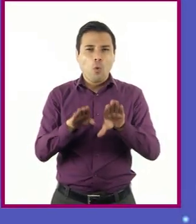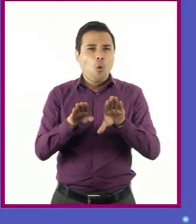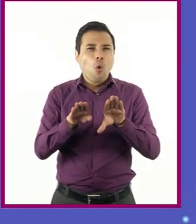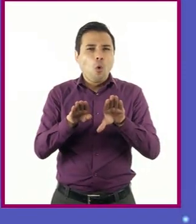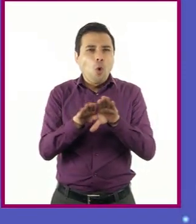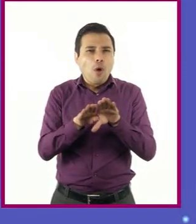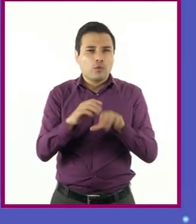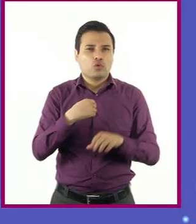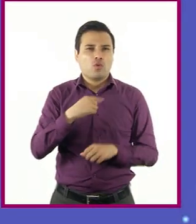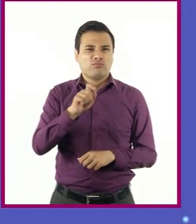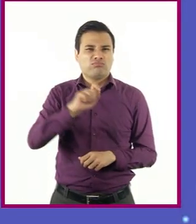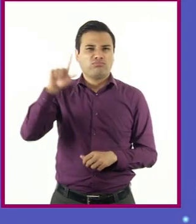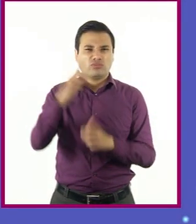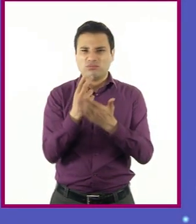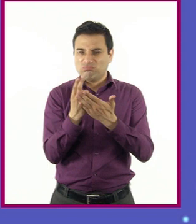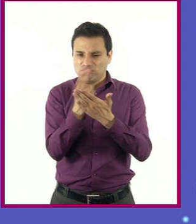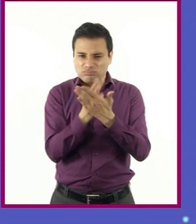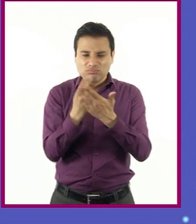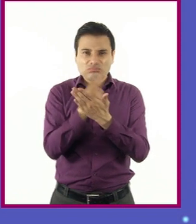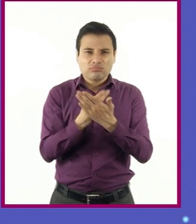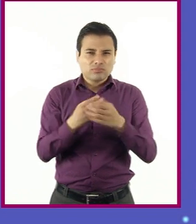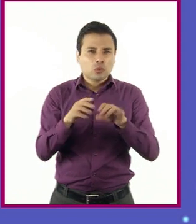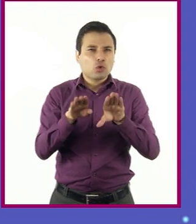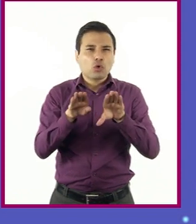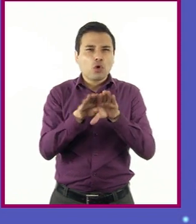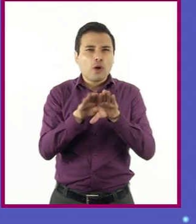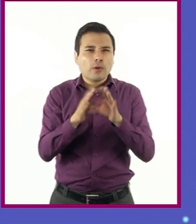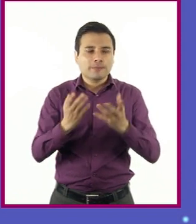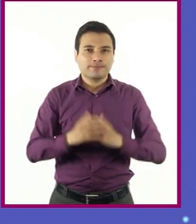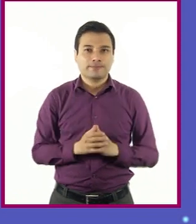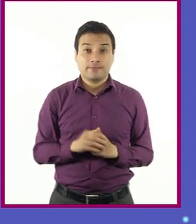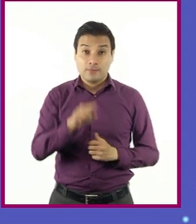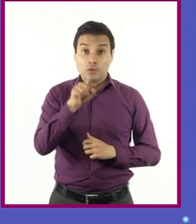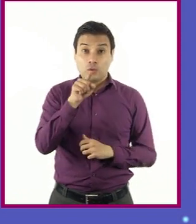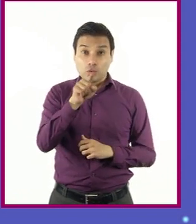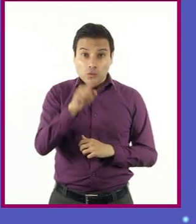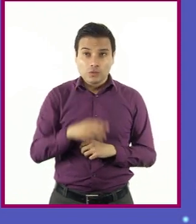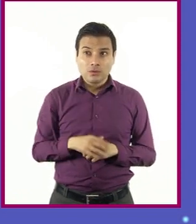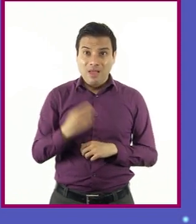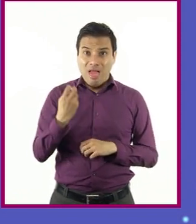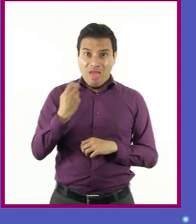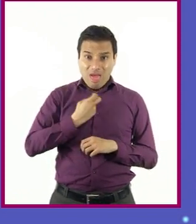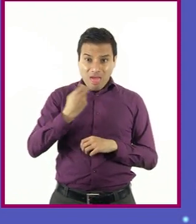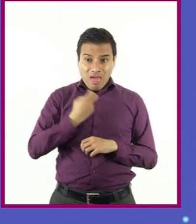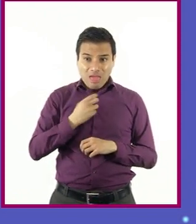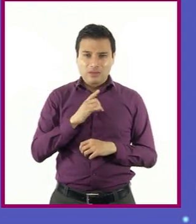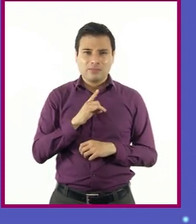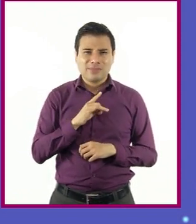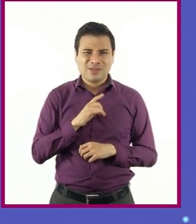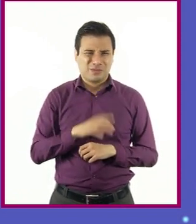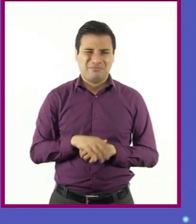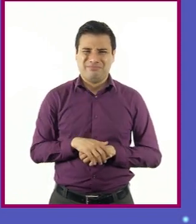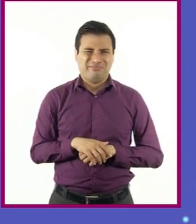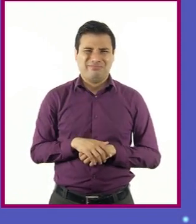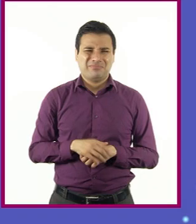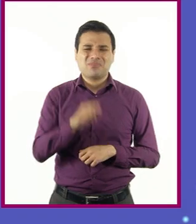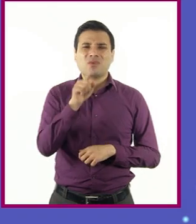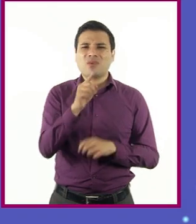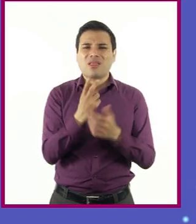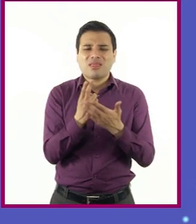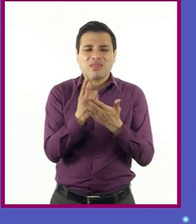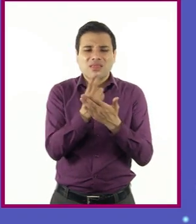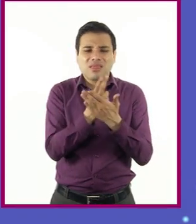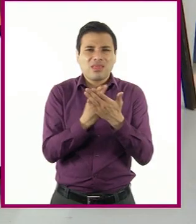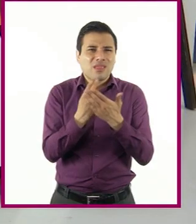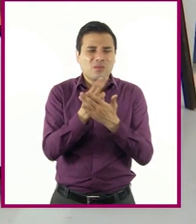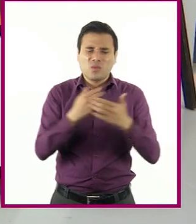ser dibujante de historietas? Perdiendo el miedo a la crítica y dándose permiso para dibujar sin criticar nuestras